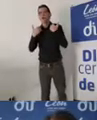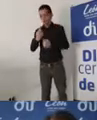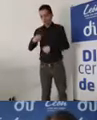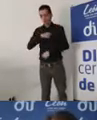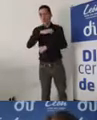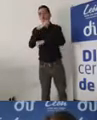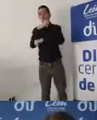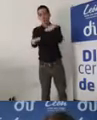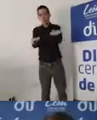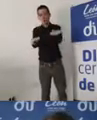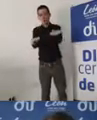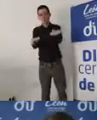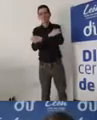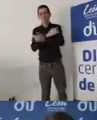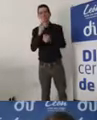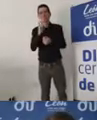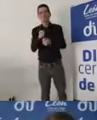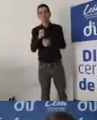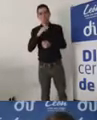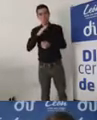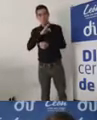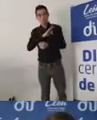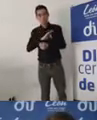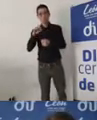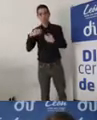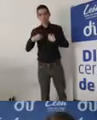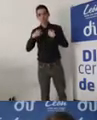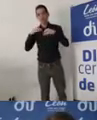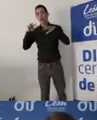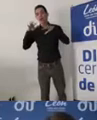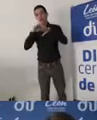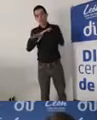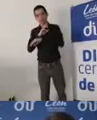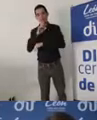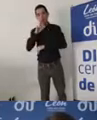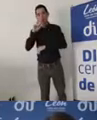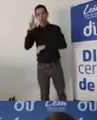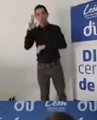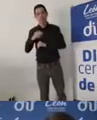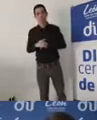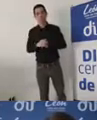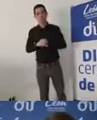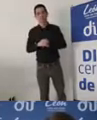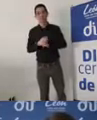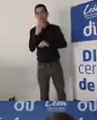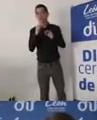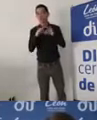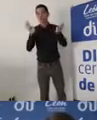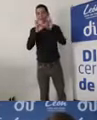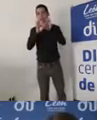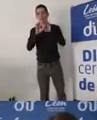cifra es muy similar para la mayoría de ciudades de América Latina, para la mayoría de países de la región, México,